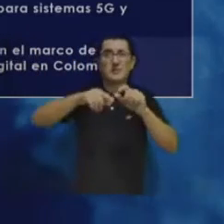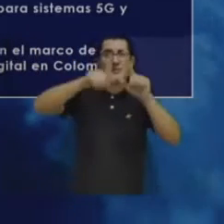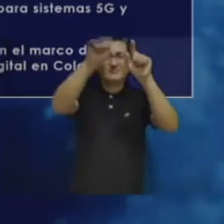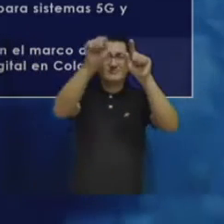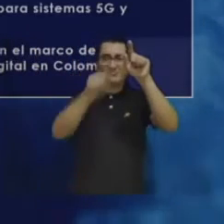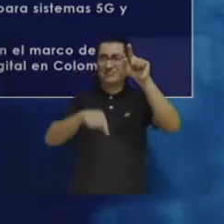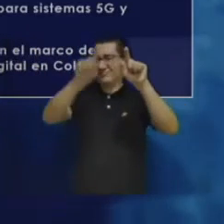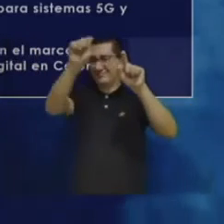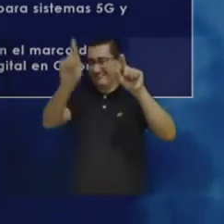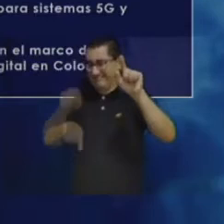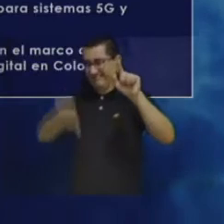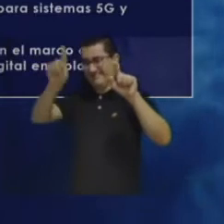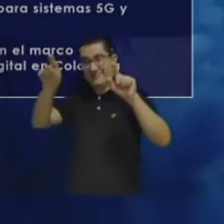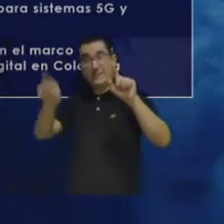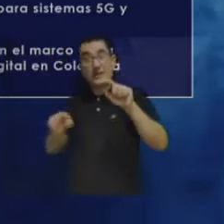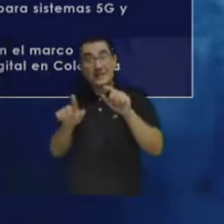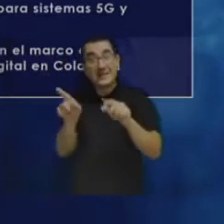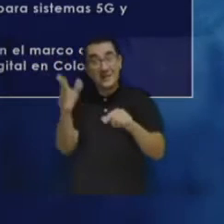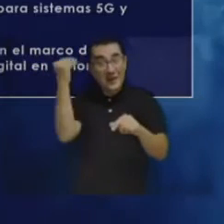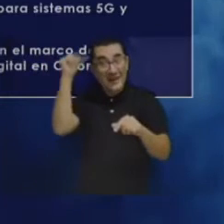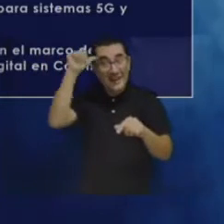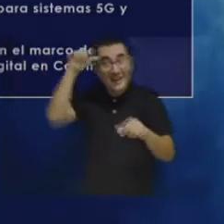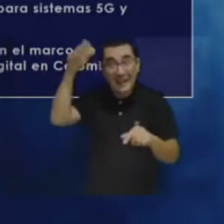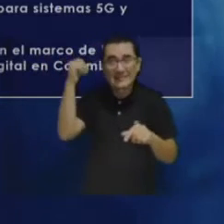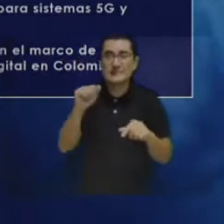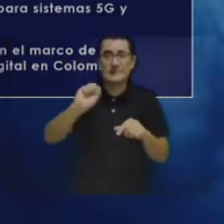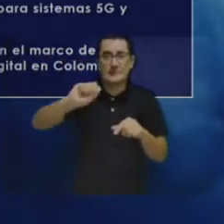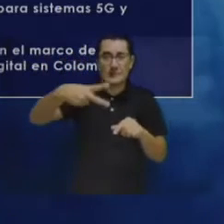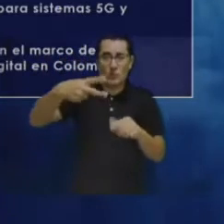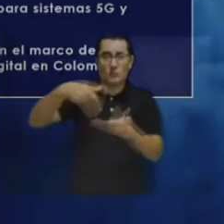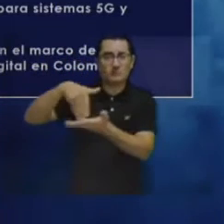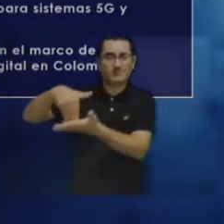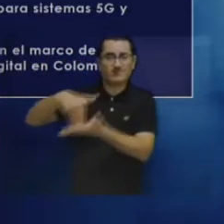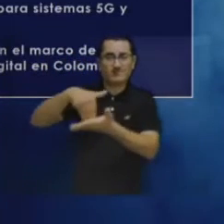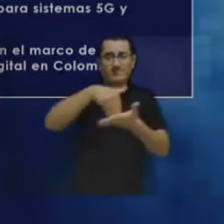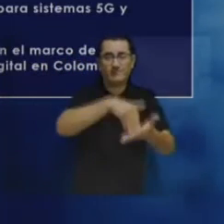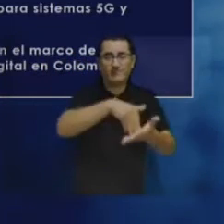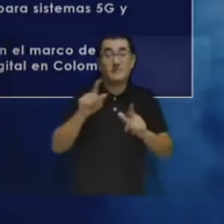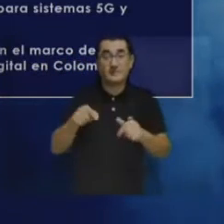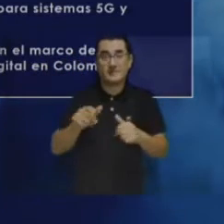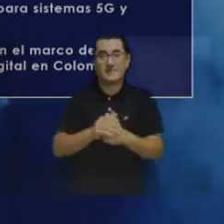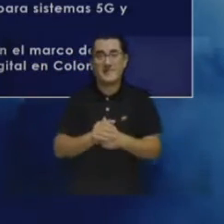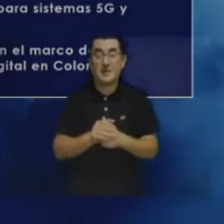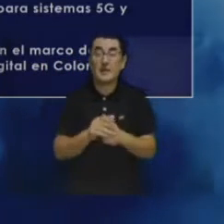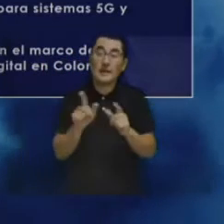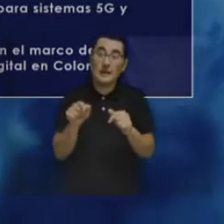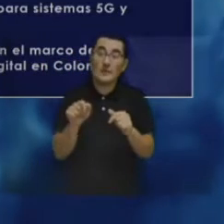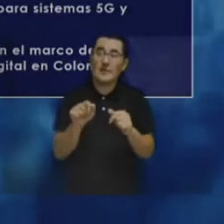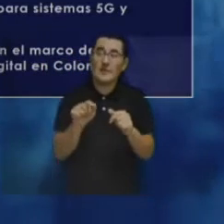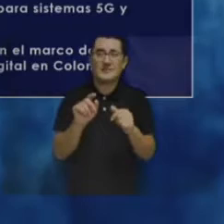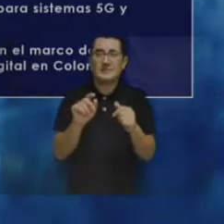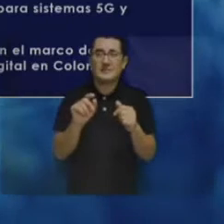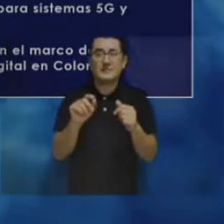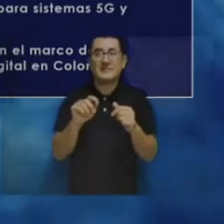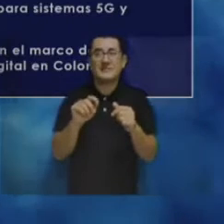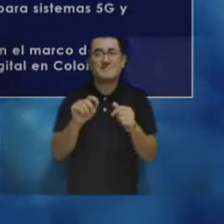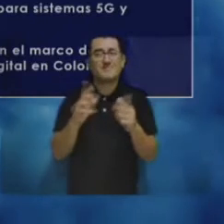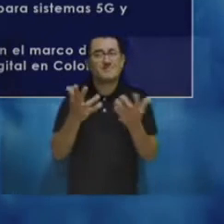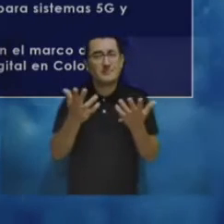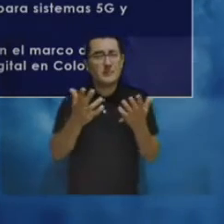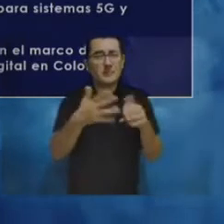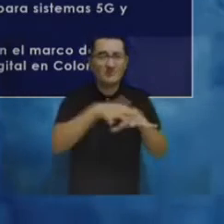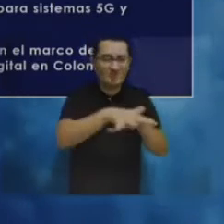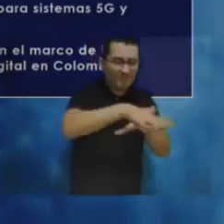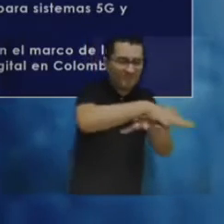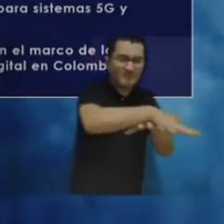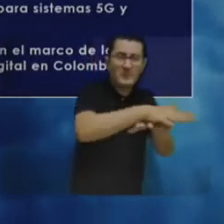segundo panel, donde se presentaron varios casos de uso para verticales y redes privadas 5G, como el caso que presentó Canadá en